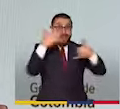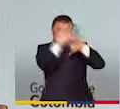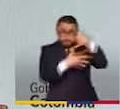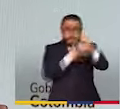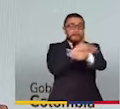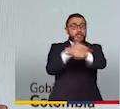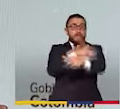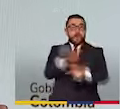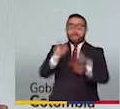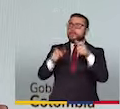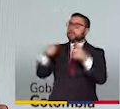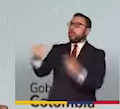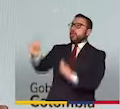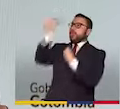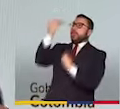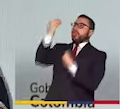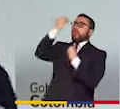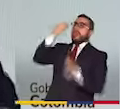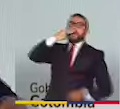que es una mentalidad nazi.